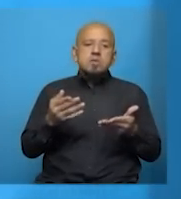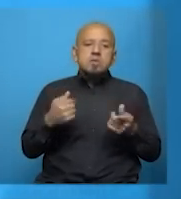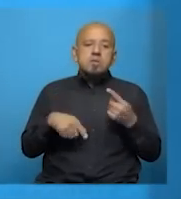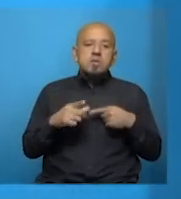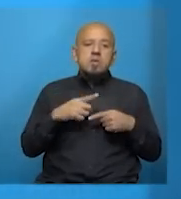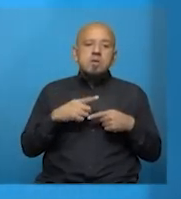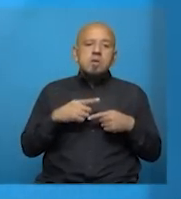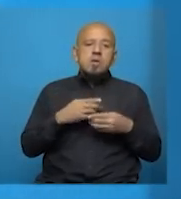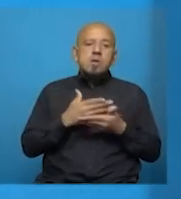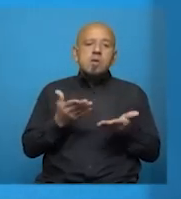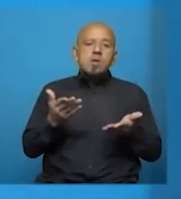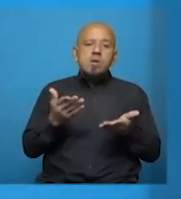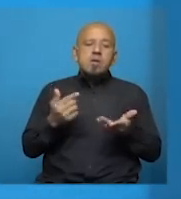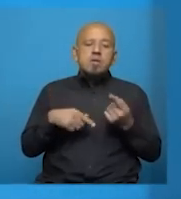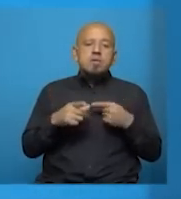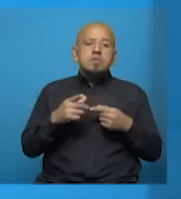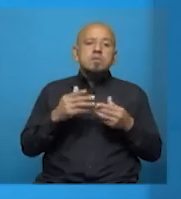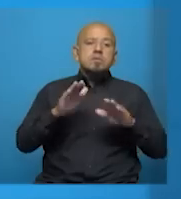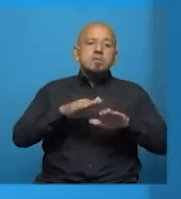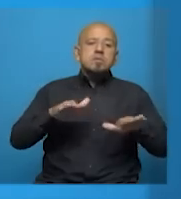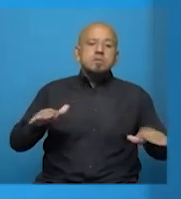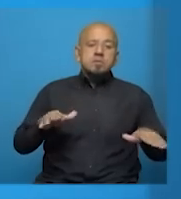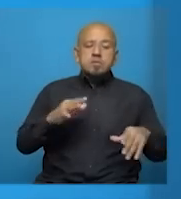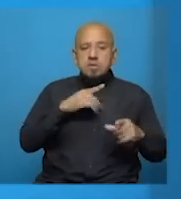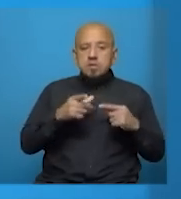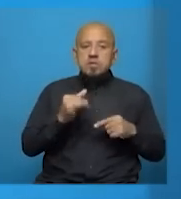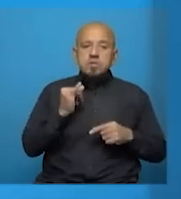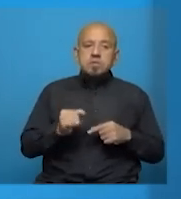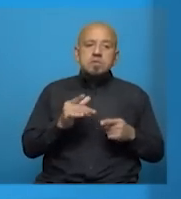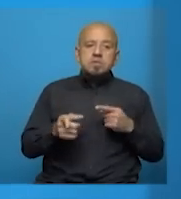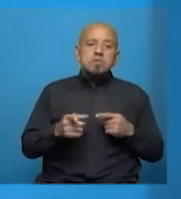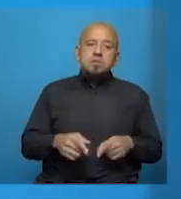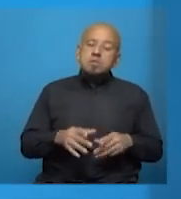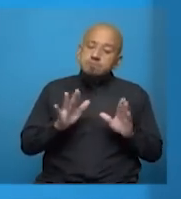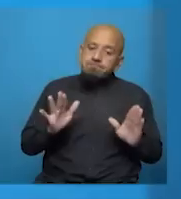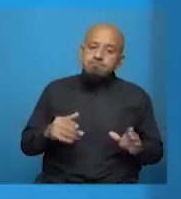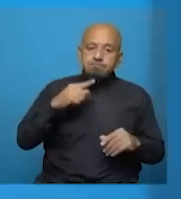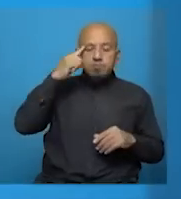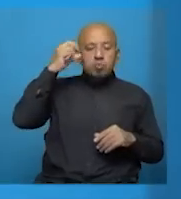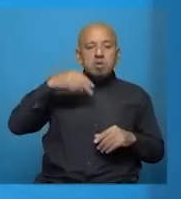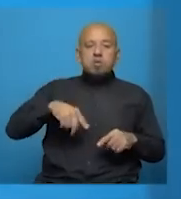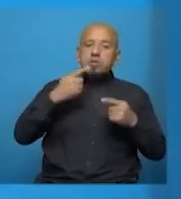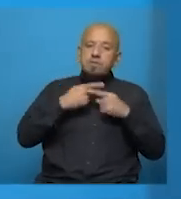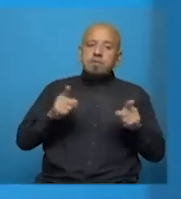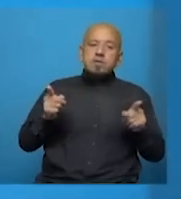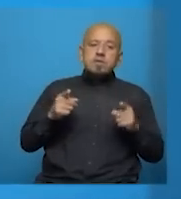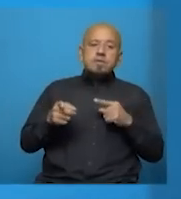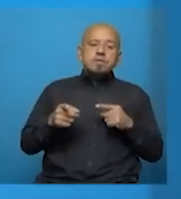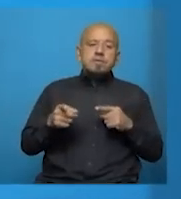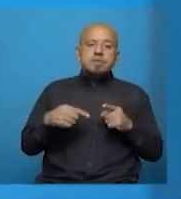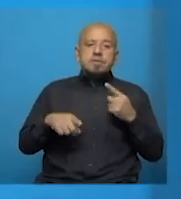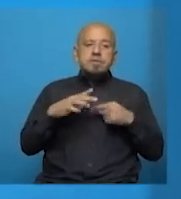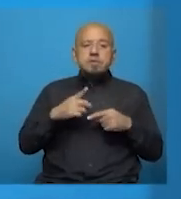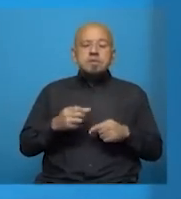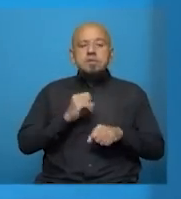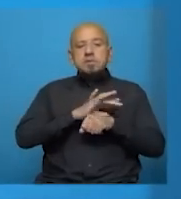en la infancia, en la primera infancia. Pero bueno, ahí sí tenemos distintas miradas, las tuvimos incluso durante